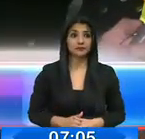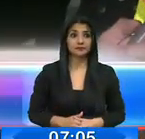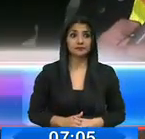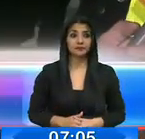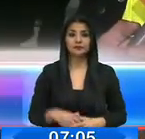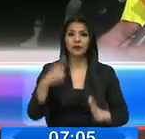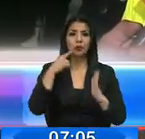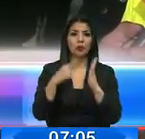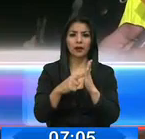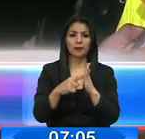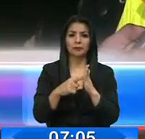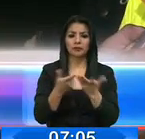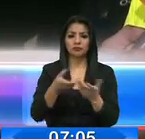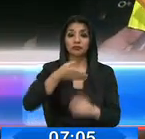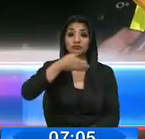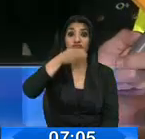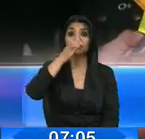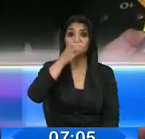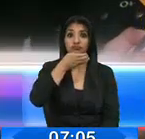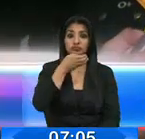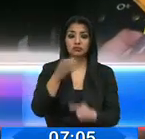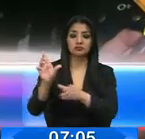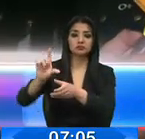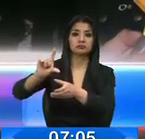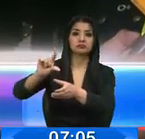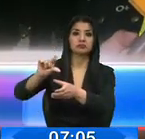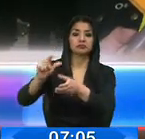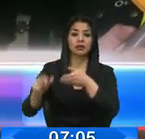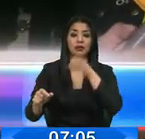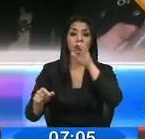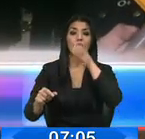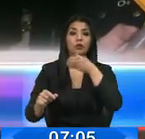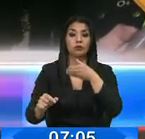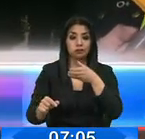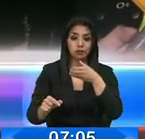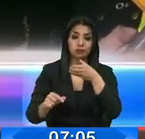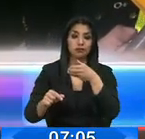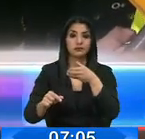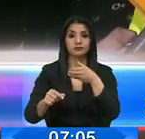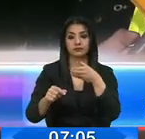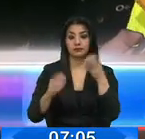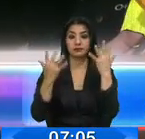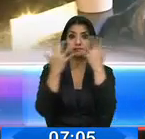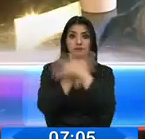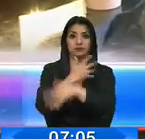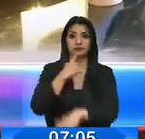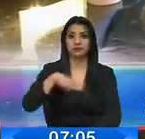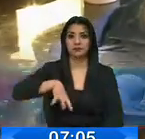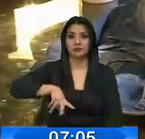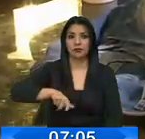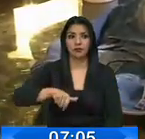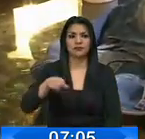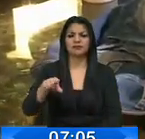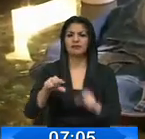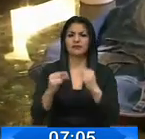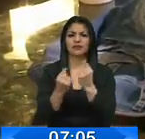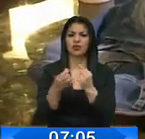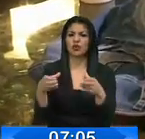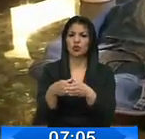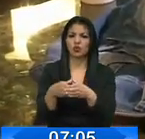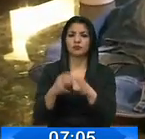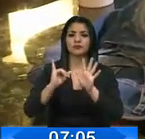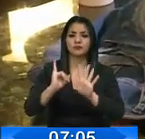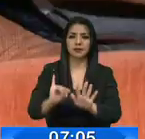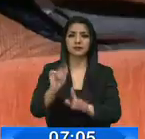esta sustancia en las bebidas que suelen tomar y proceden a robarles. Esta banda estaba conformada por